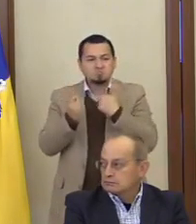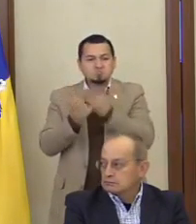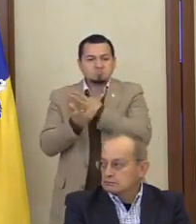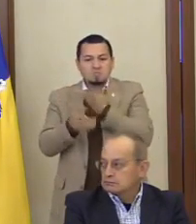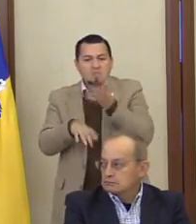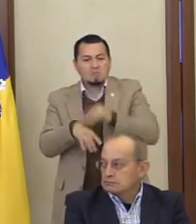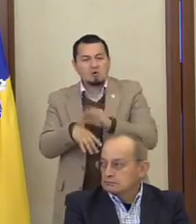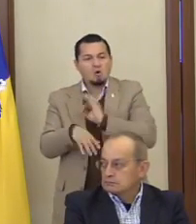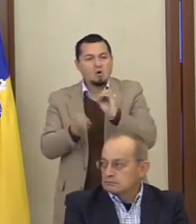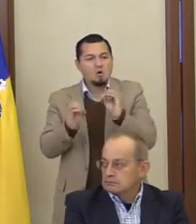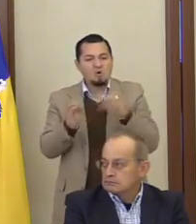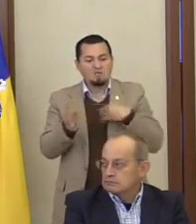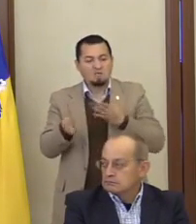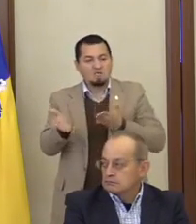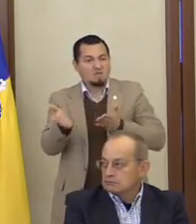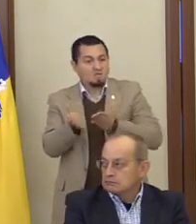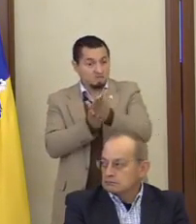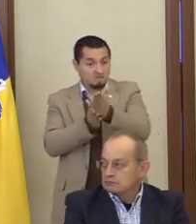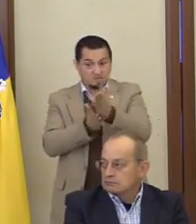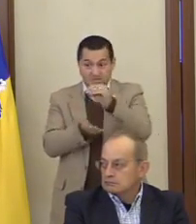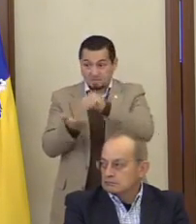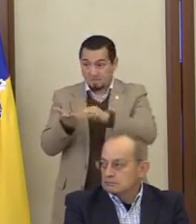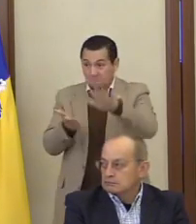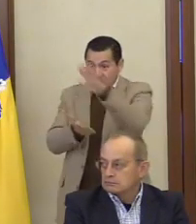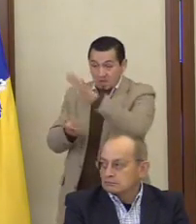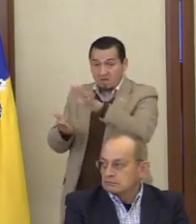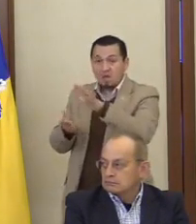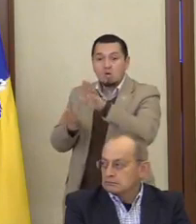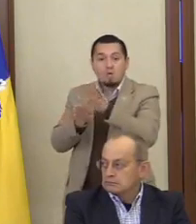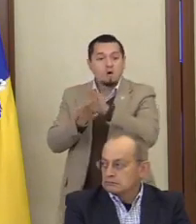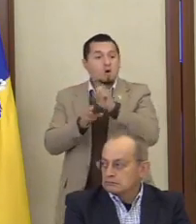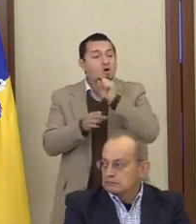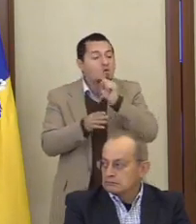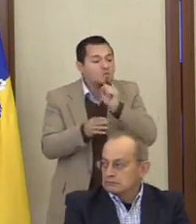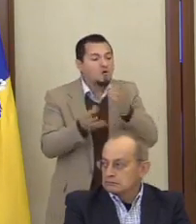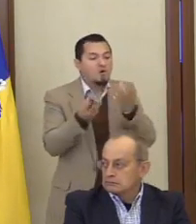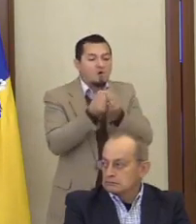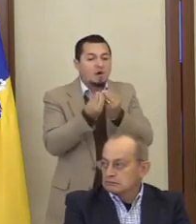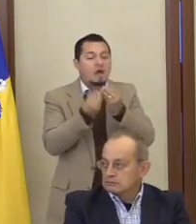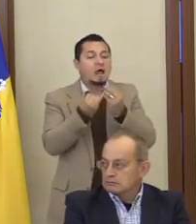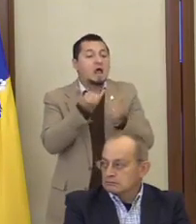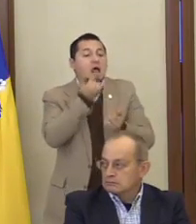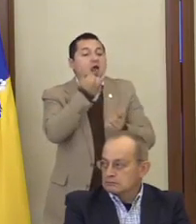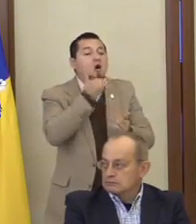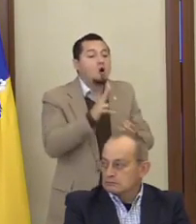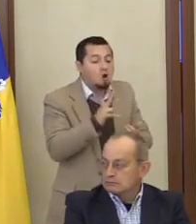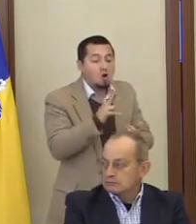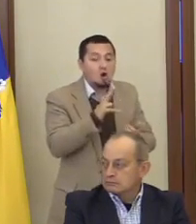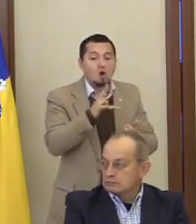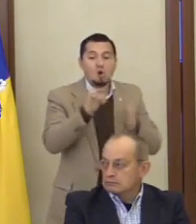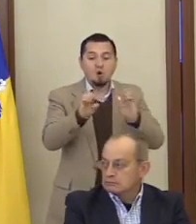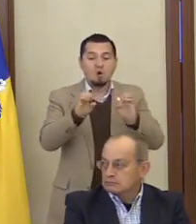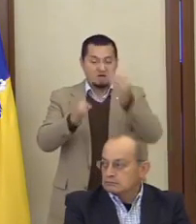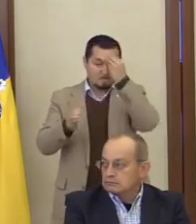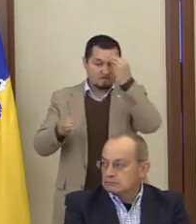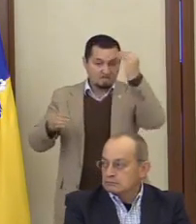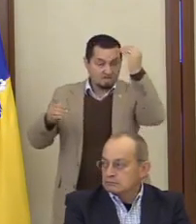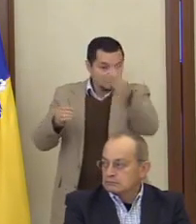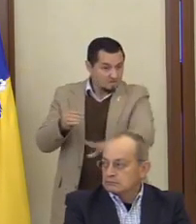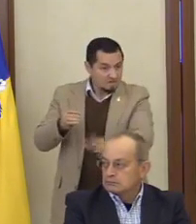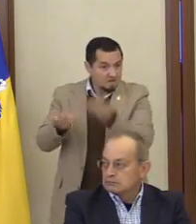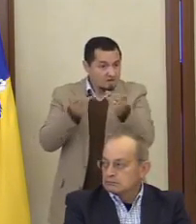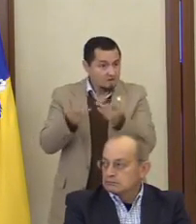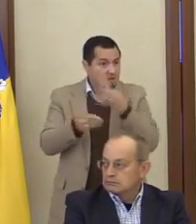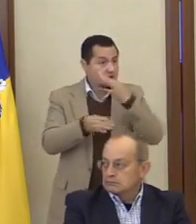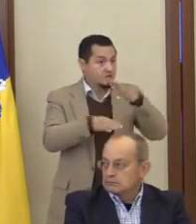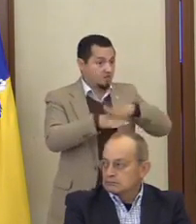o teniéndolo, ingrese a sabiendas información errónea que dañe o pretenda dañar en cualquier forma